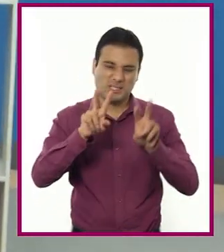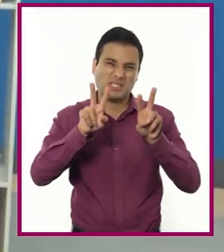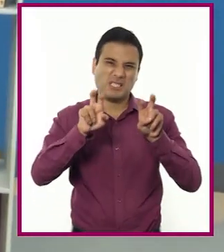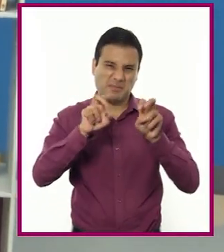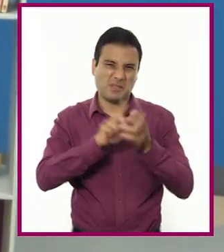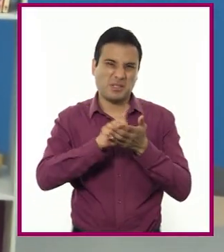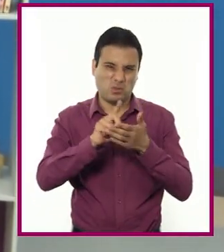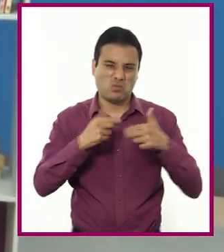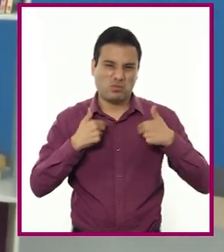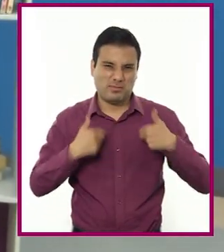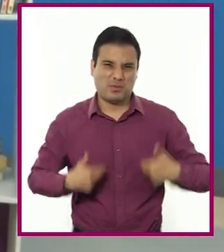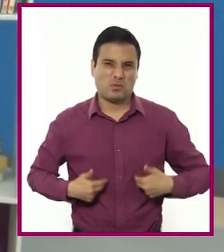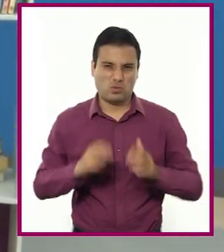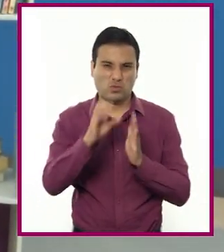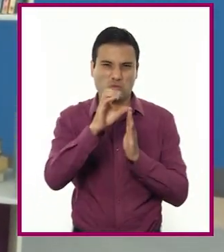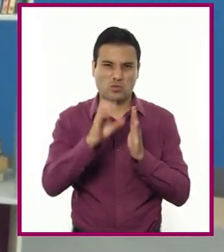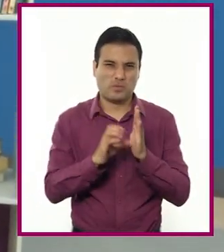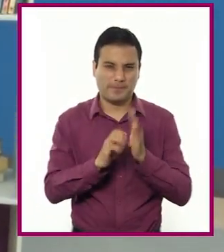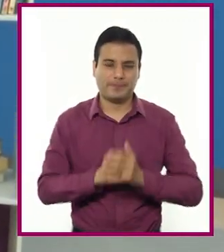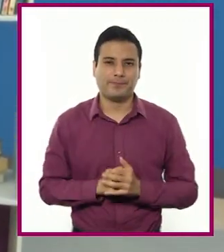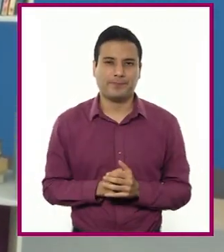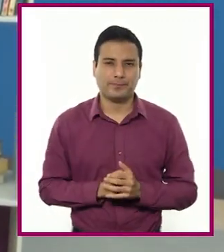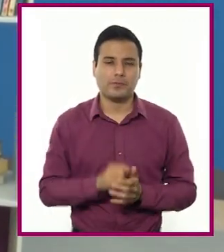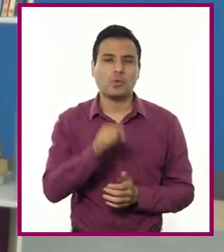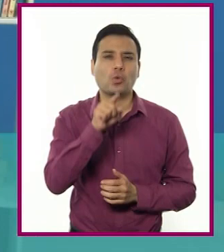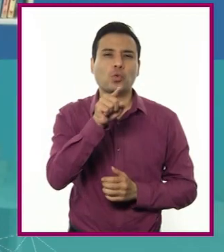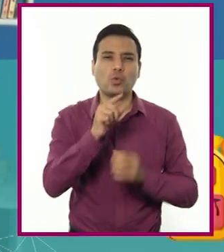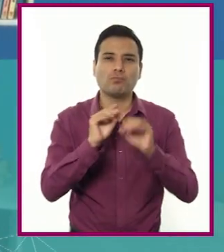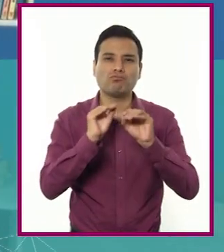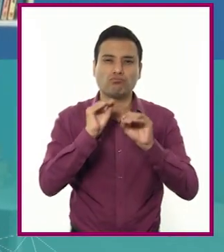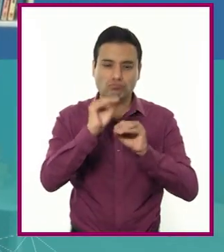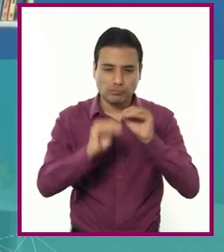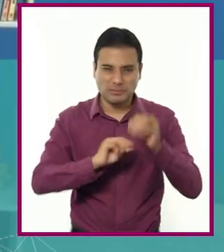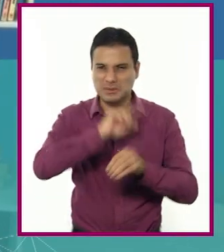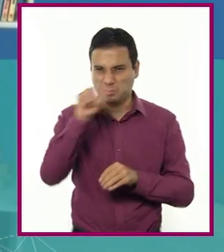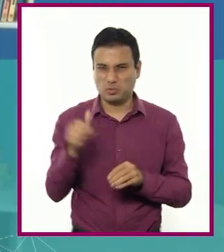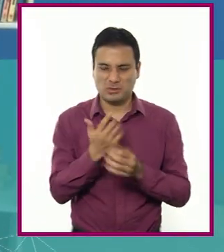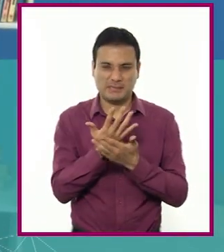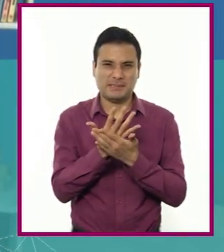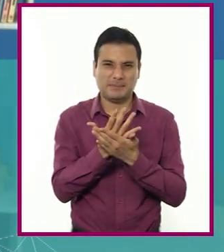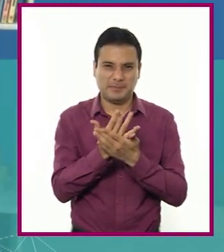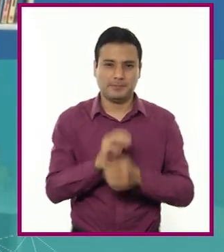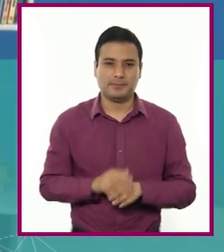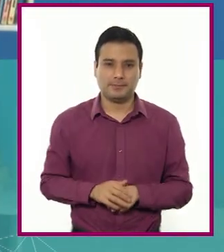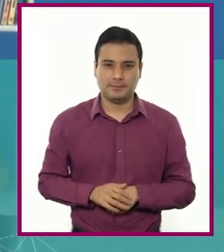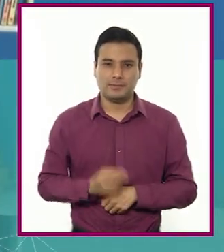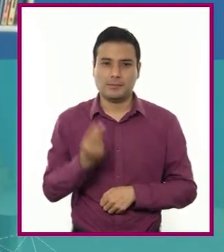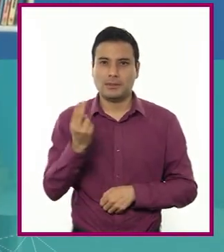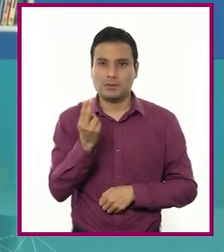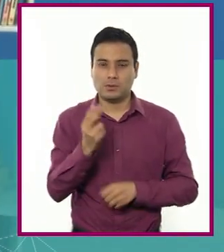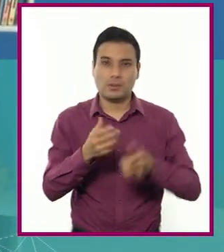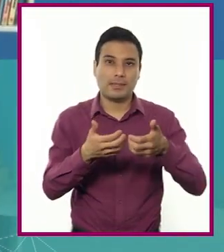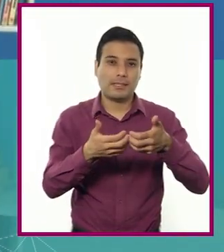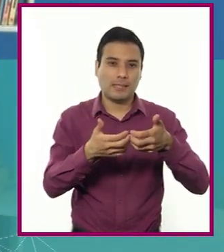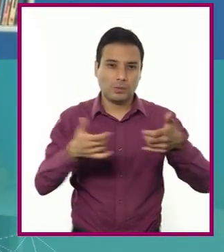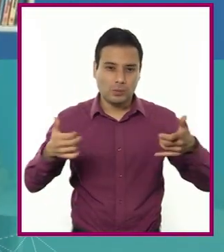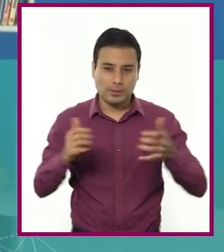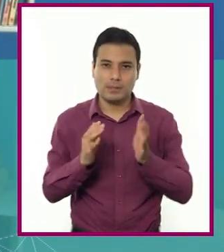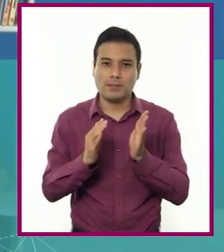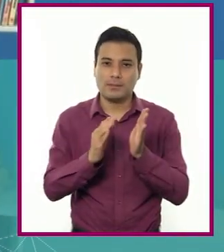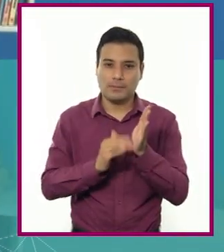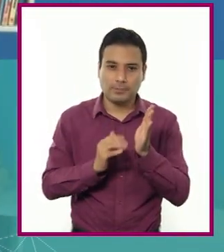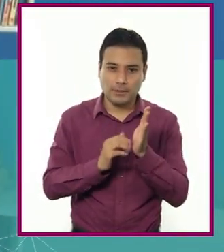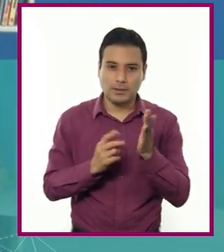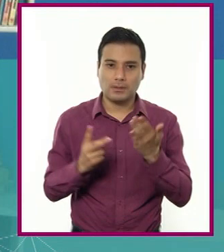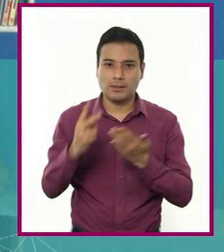la Constitución. Pueden desarrollarlo más adelante, pero van a necesitar cartulina o papel, recortes,